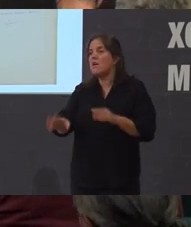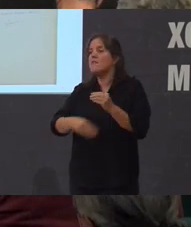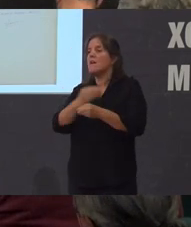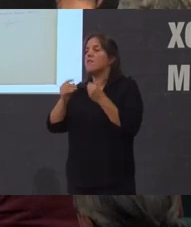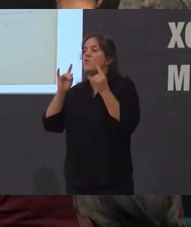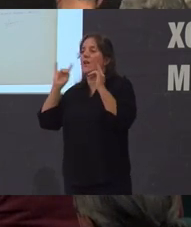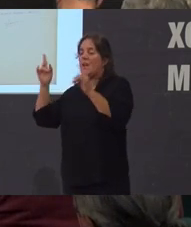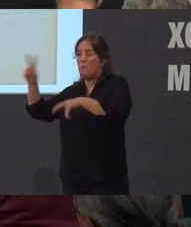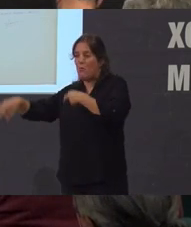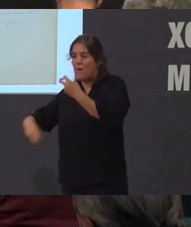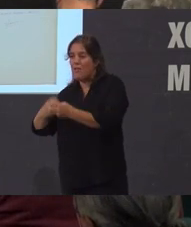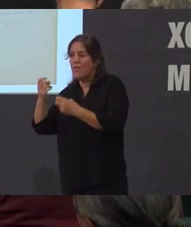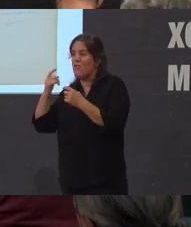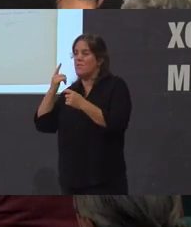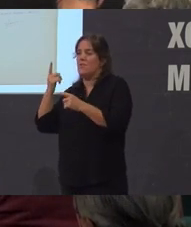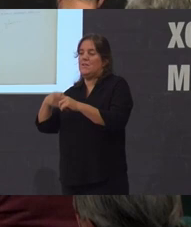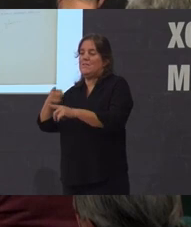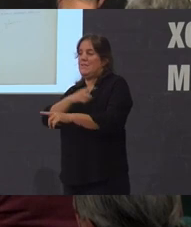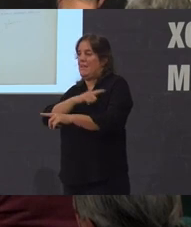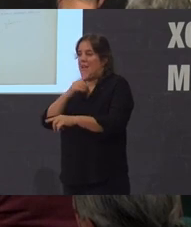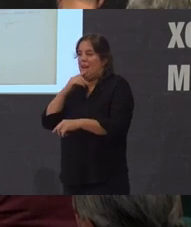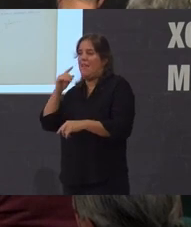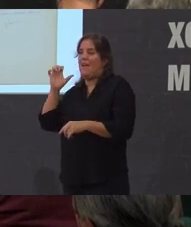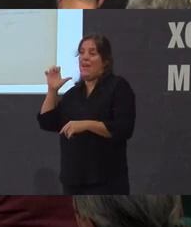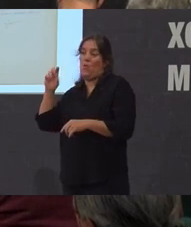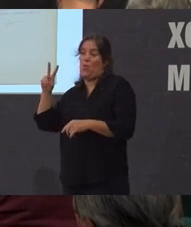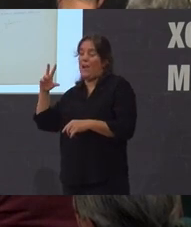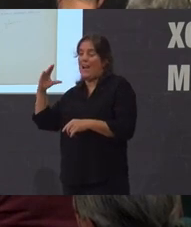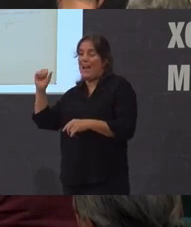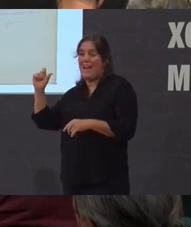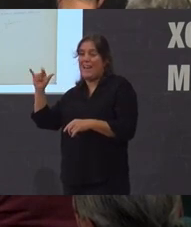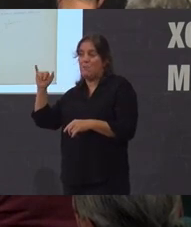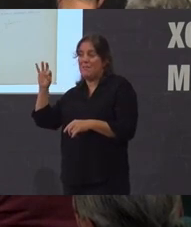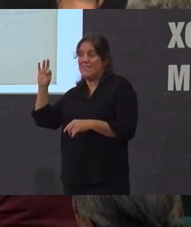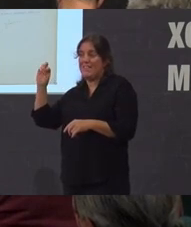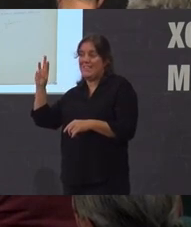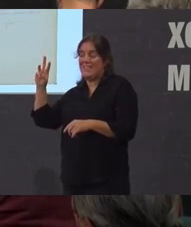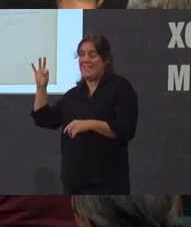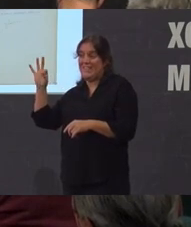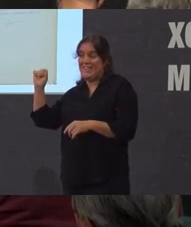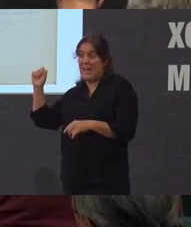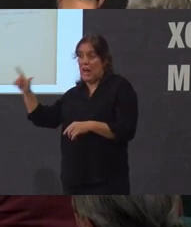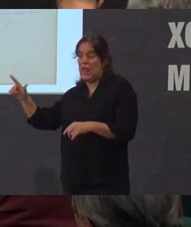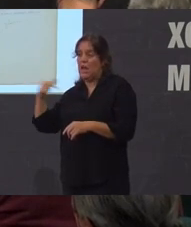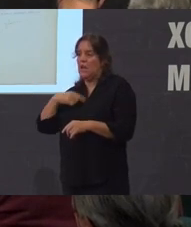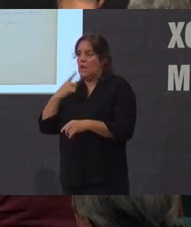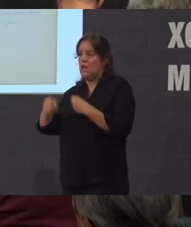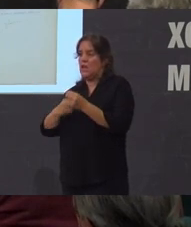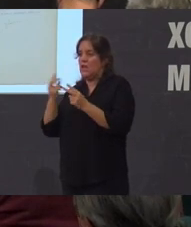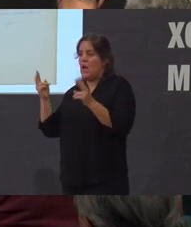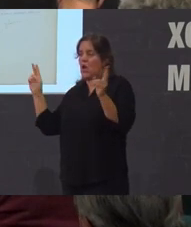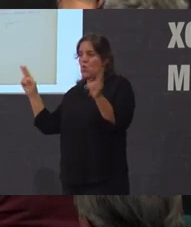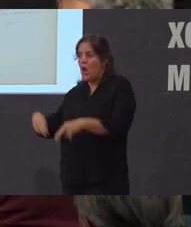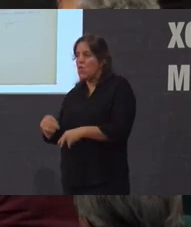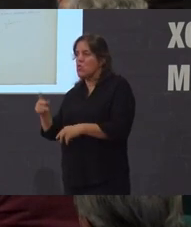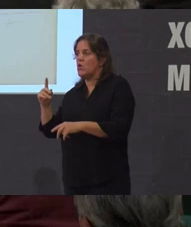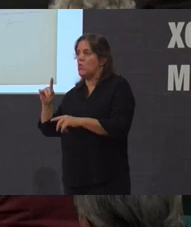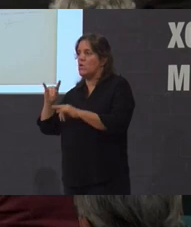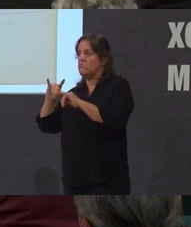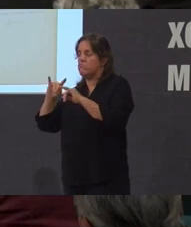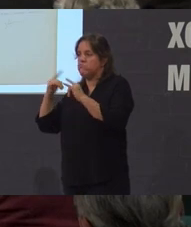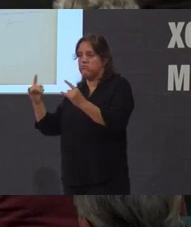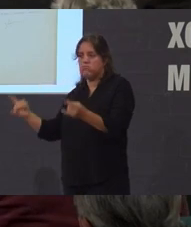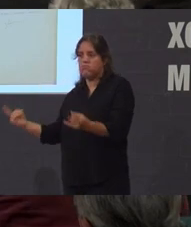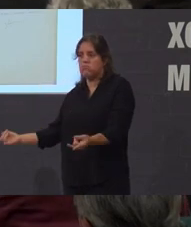repoblación salvaxe, alcoolital, etc., e destruindo todo o que, bueno, anulando todo o que